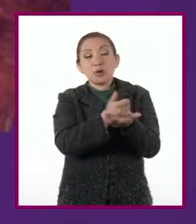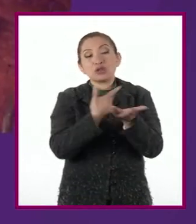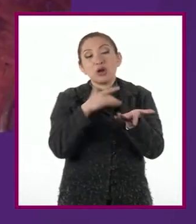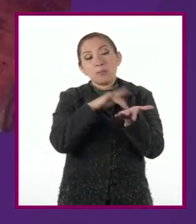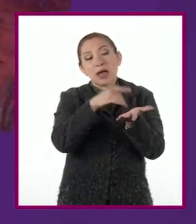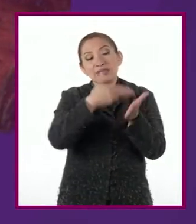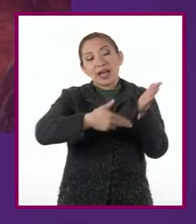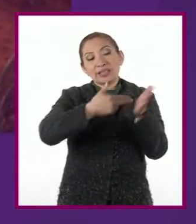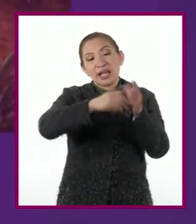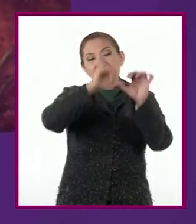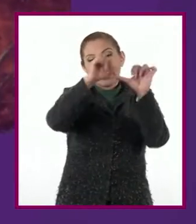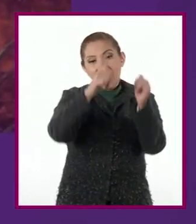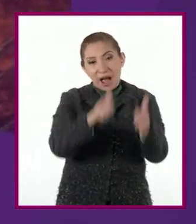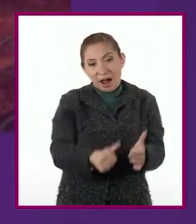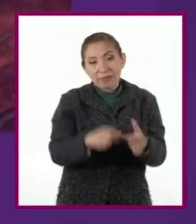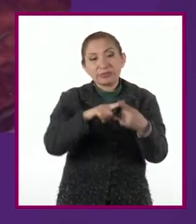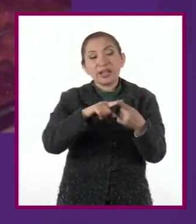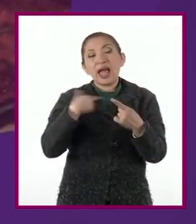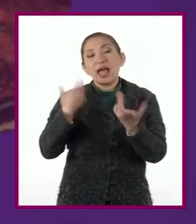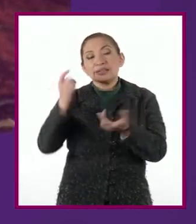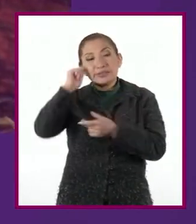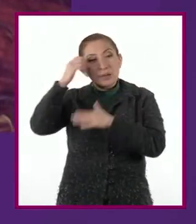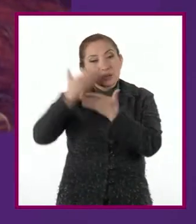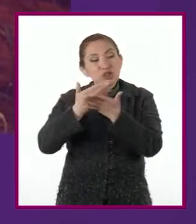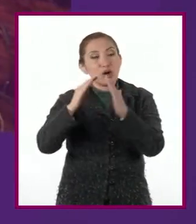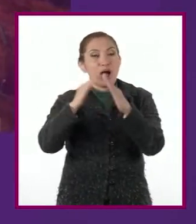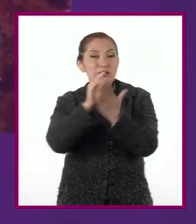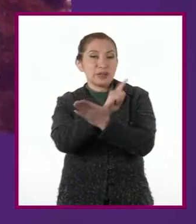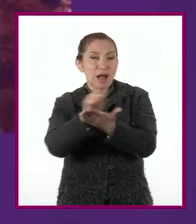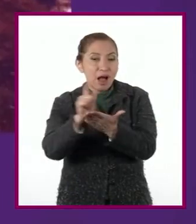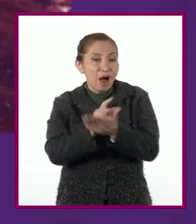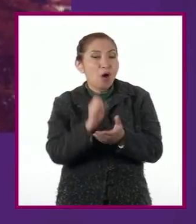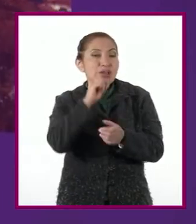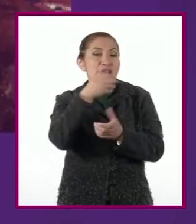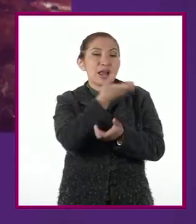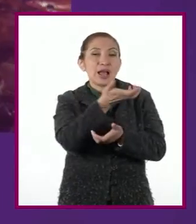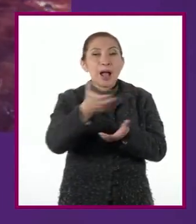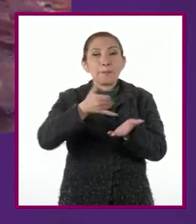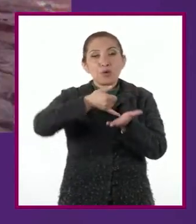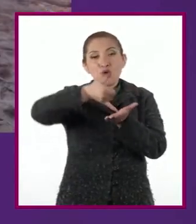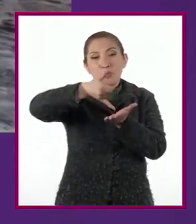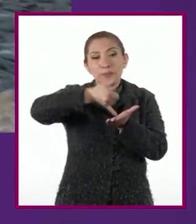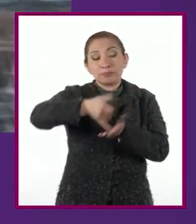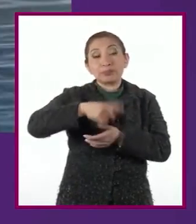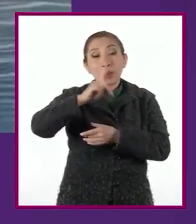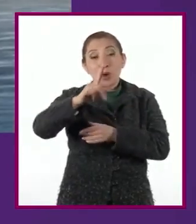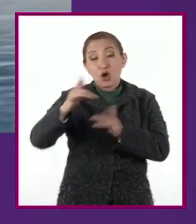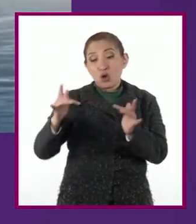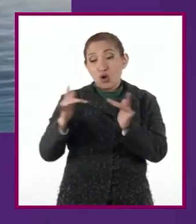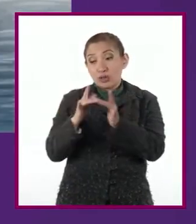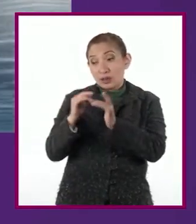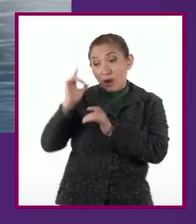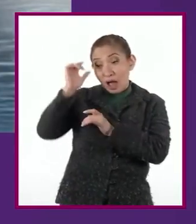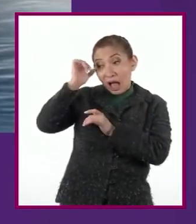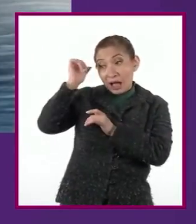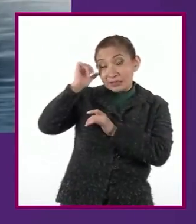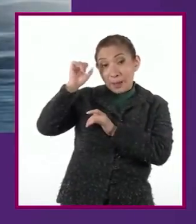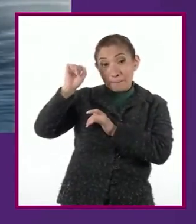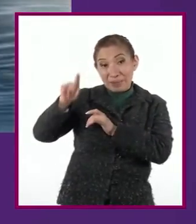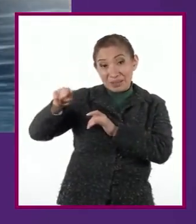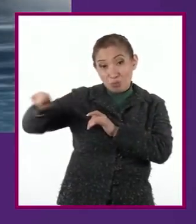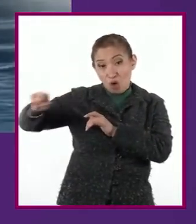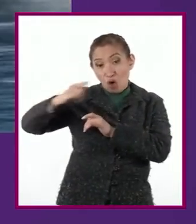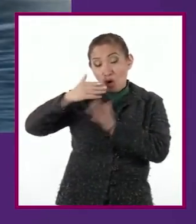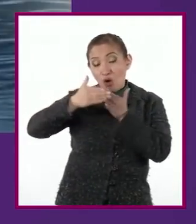en talleres artesanales, en el servicio doméstico y el campo. Debido al contacto con Asia, por medio